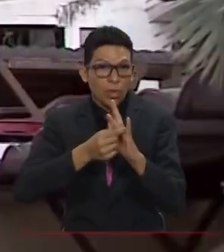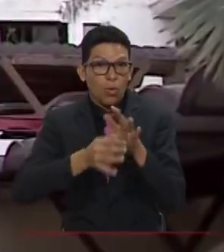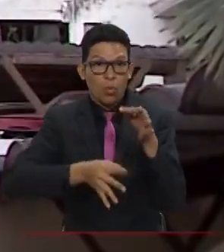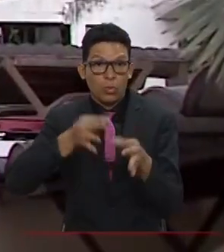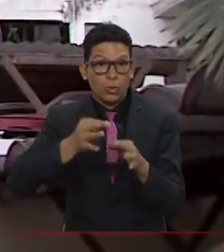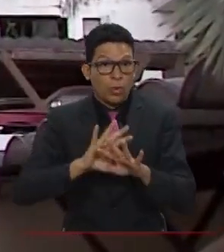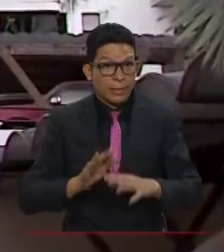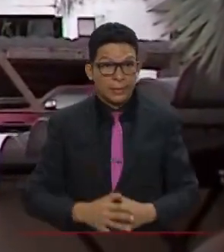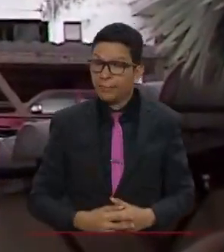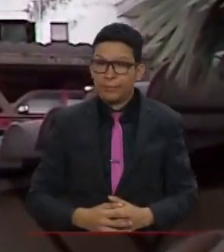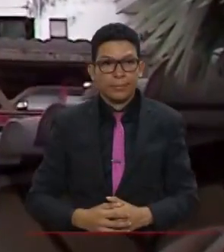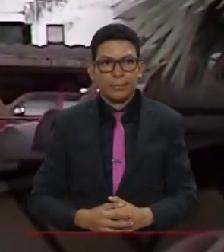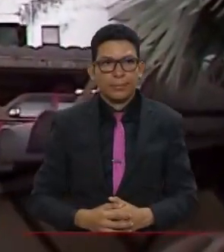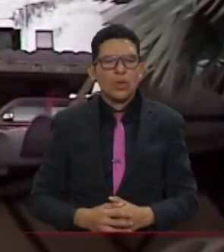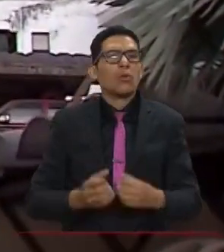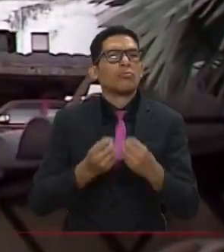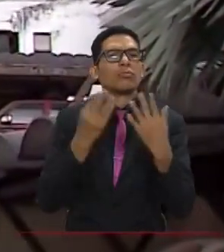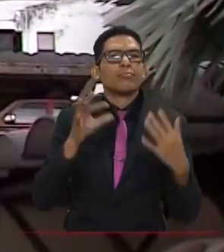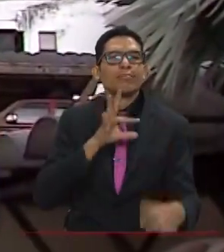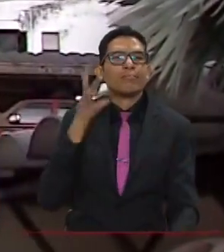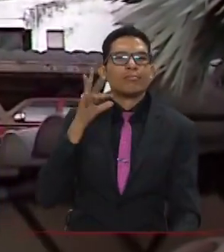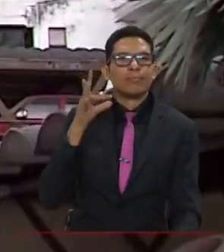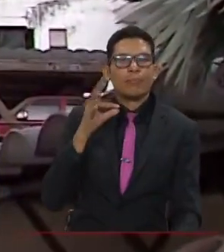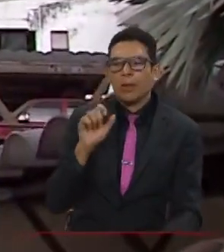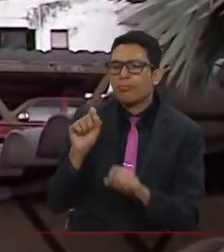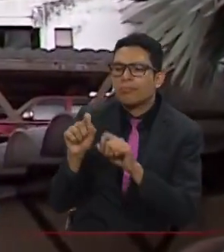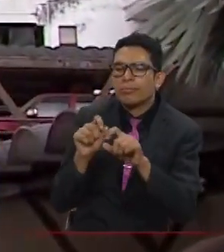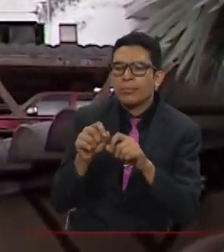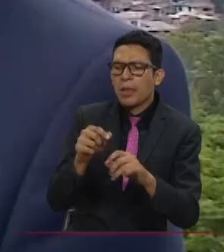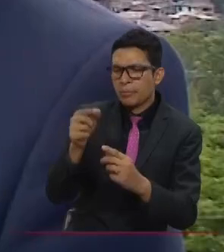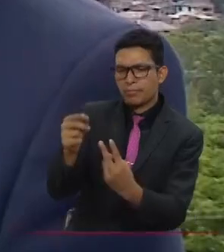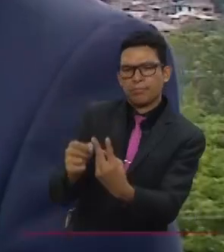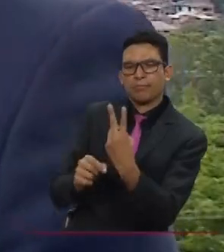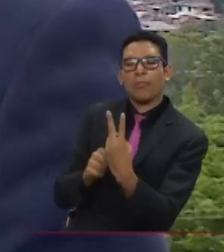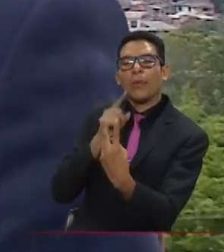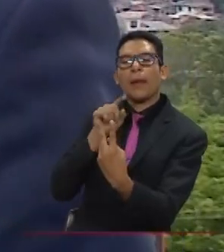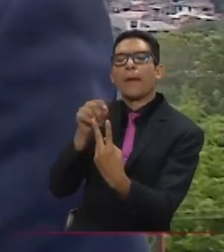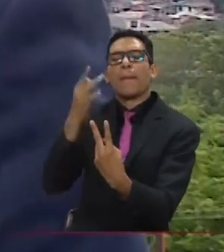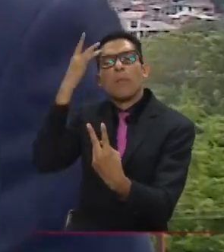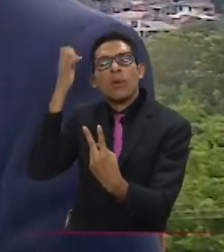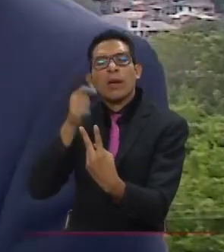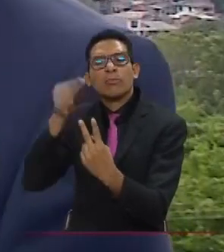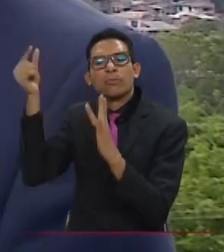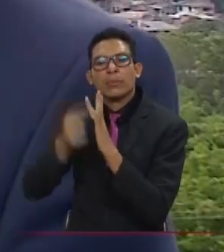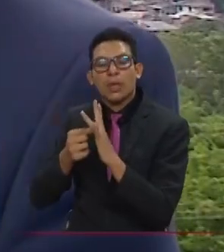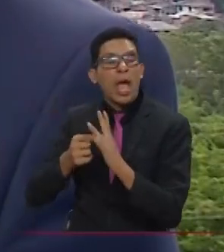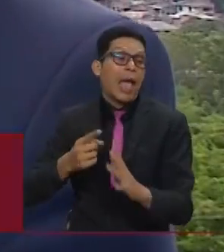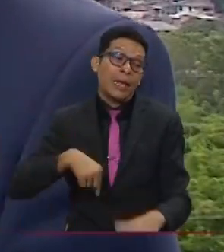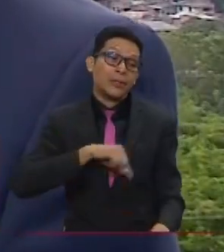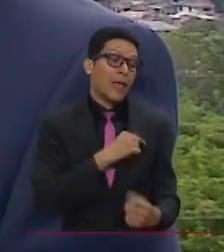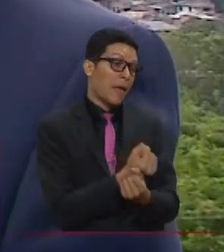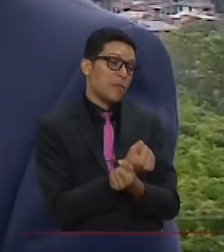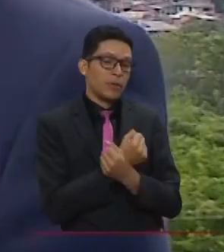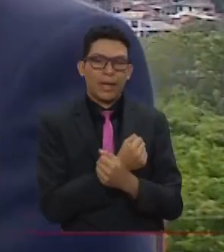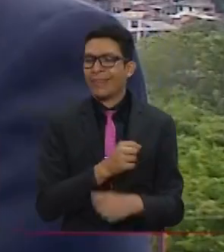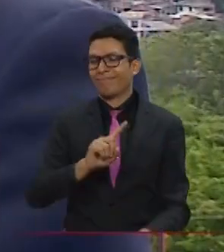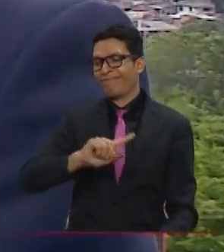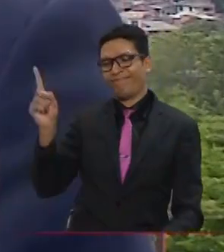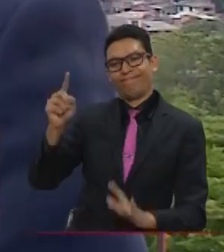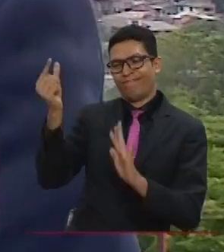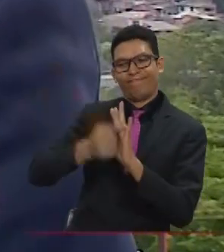jurídicos por eso Muchos sacerdotes cuando entrevistan a las parejas y les dicen porque se van a casar y les responden porque estamos enamorados les dicen no se